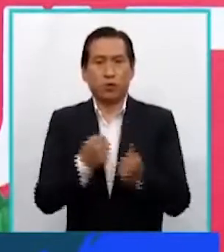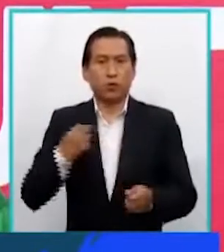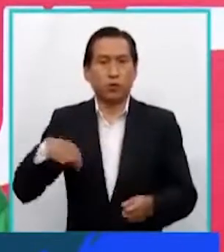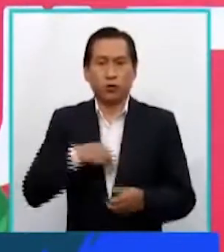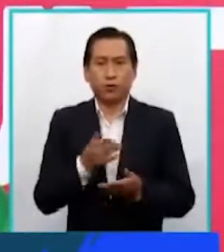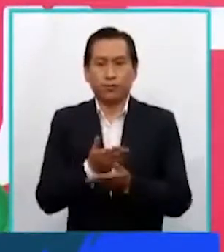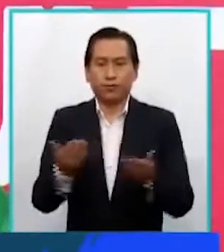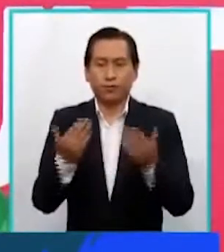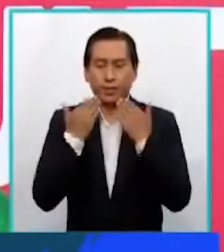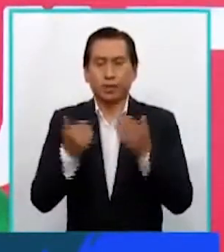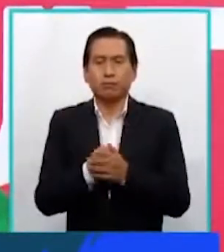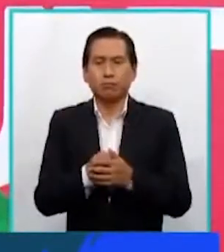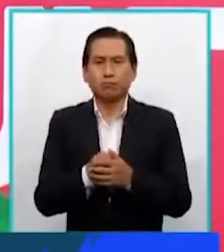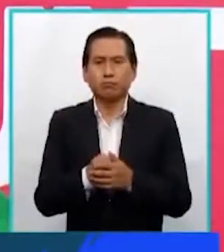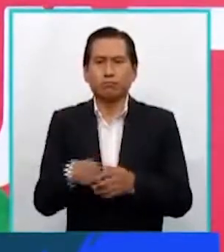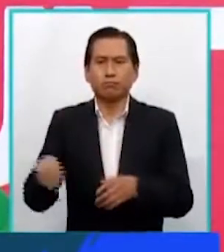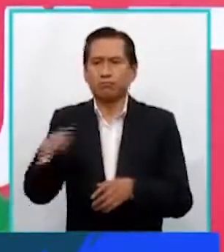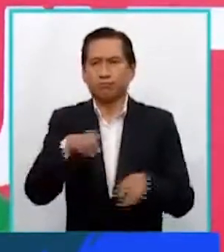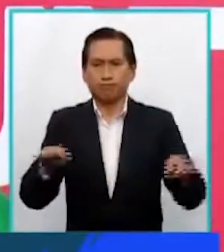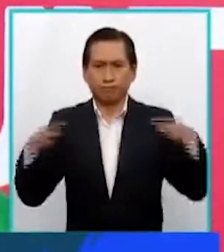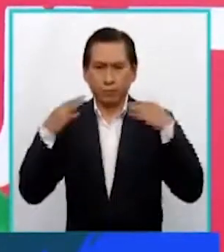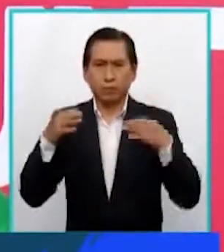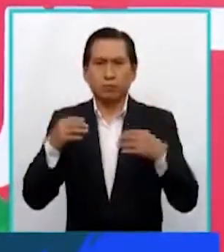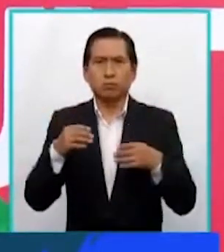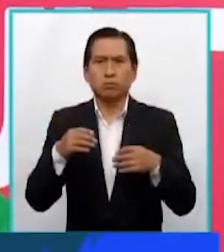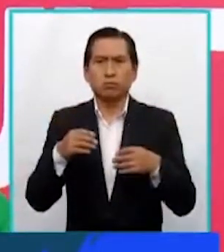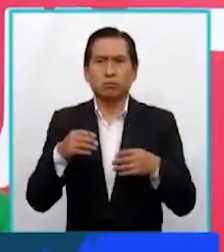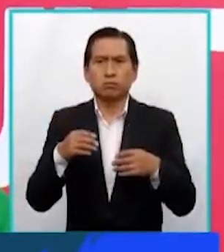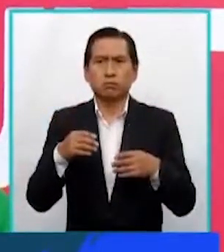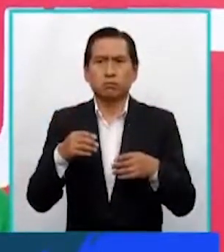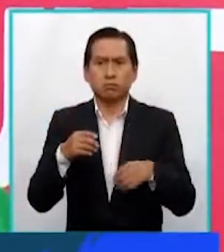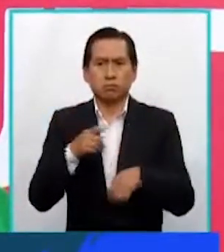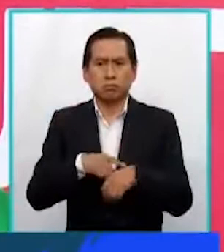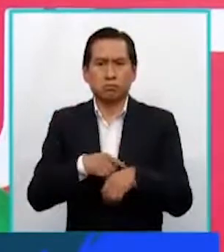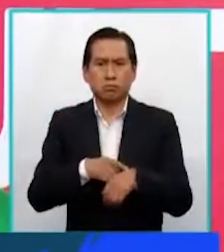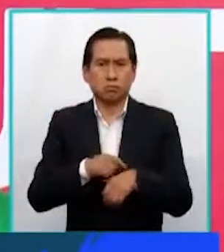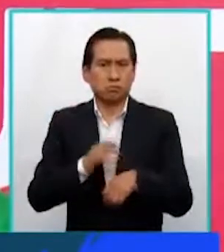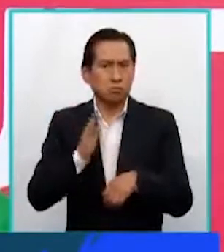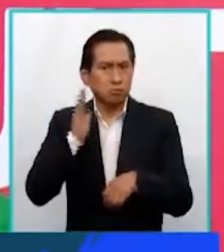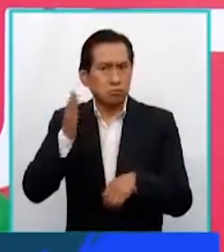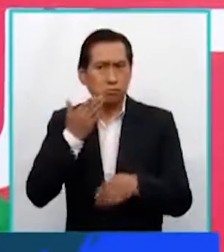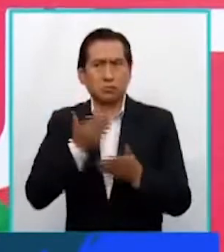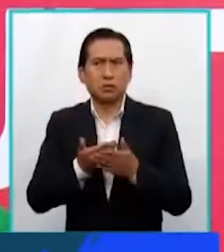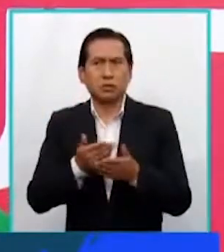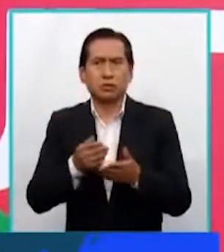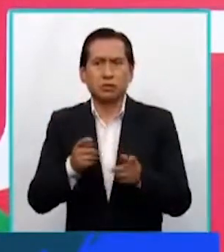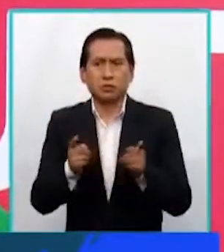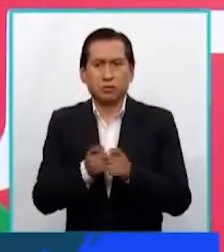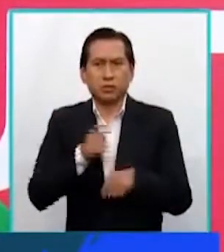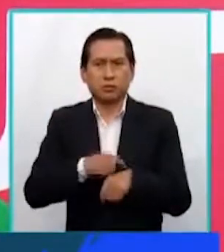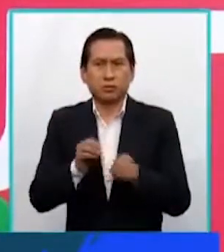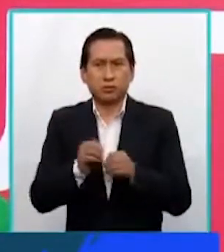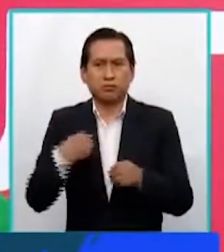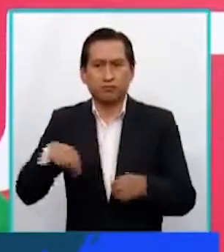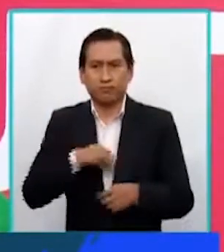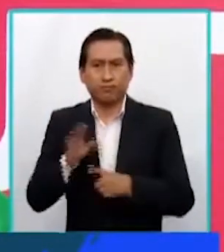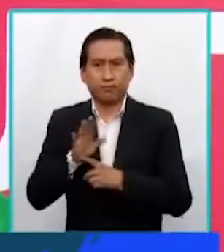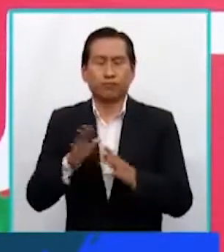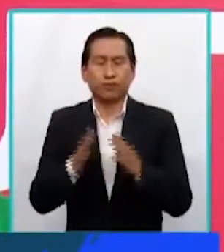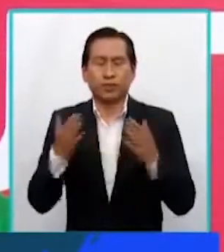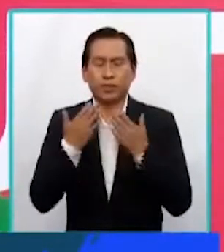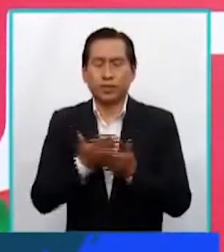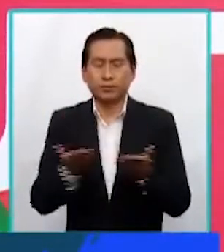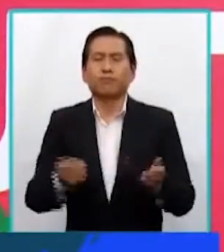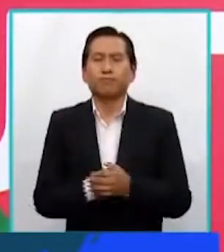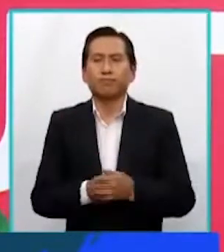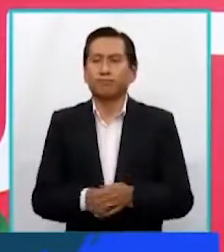Nos van a ver, yo creo, en Marte de aquí a un tiempito, ya a poco tiempo, así que gracias y muchas gracias